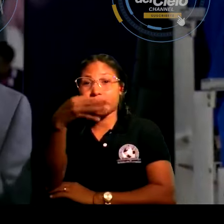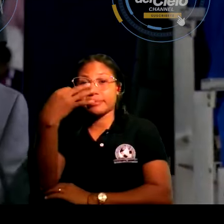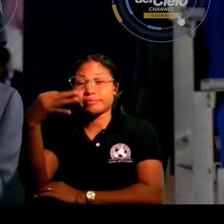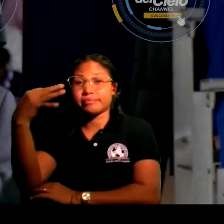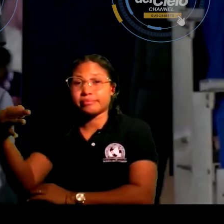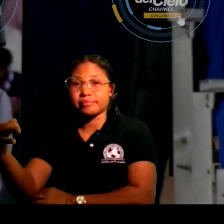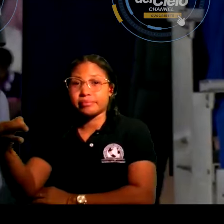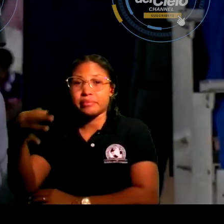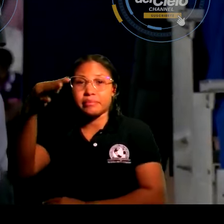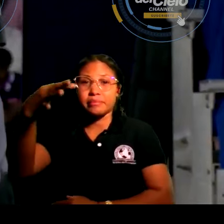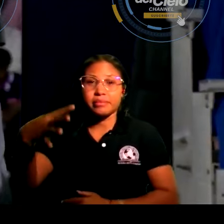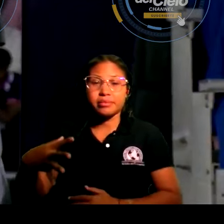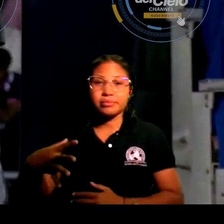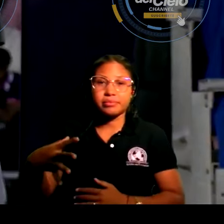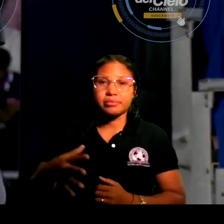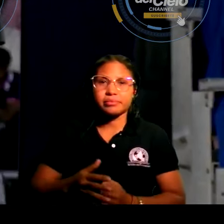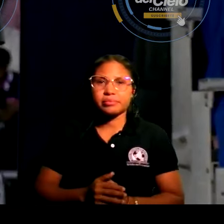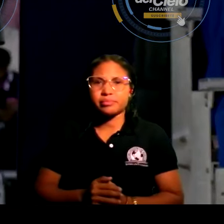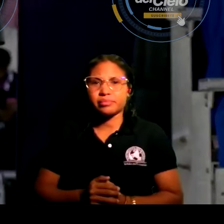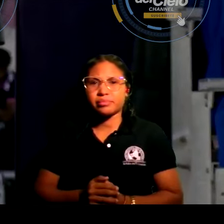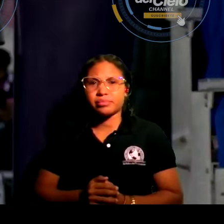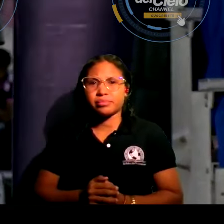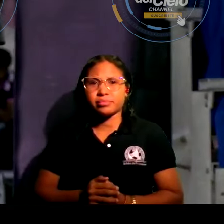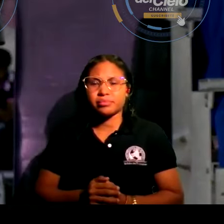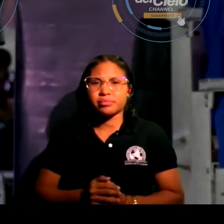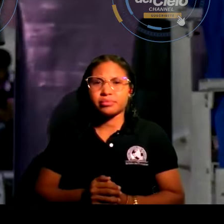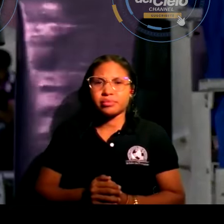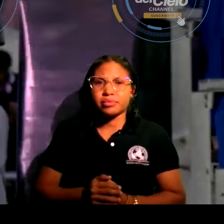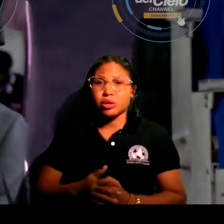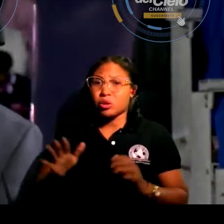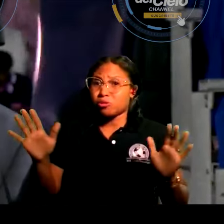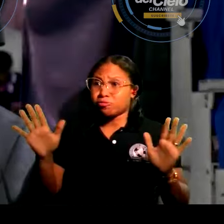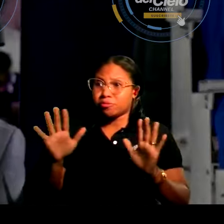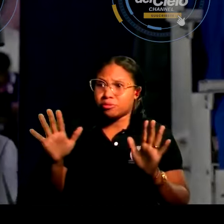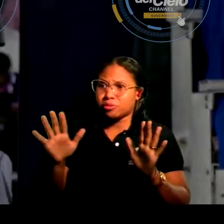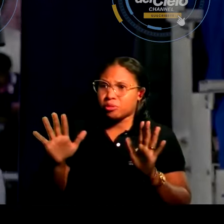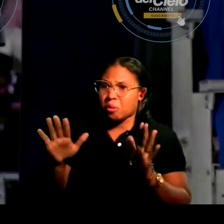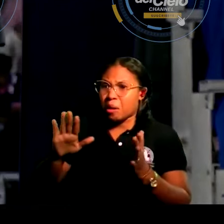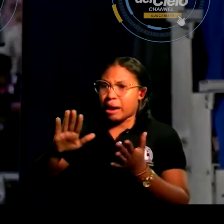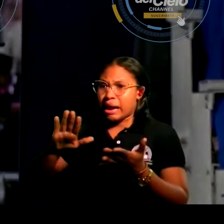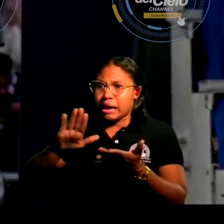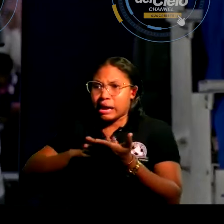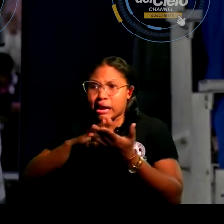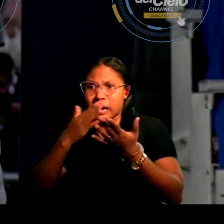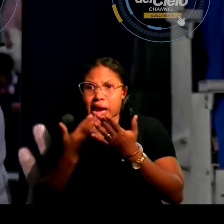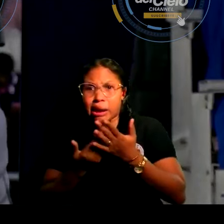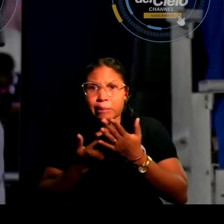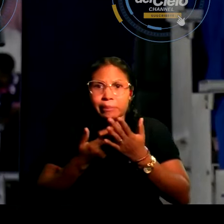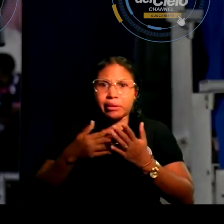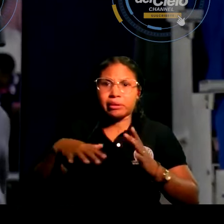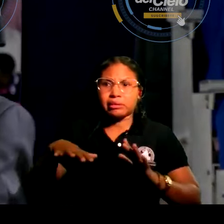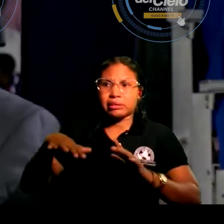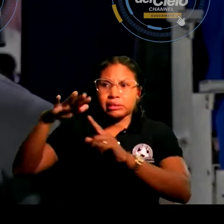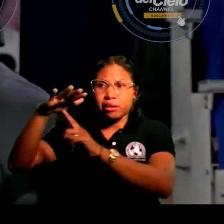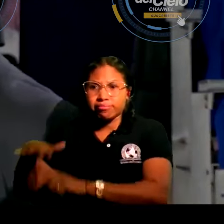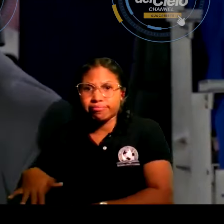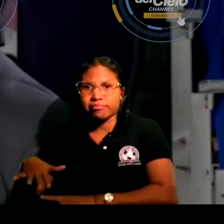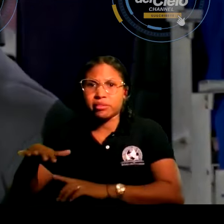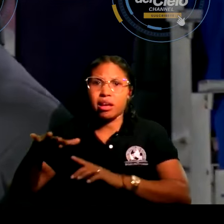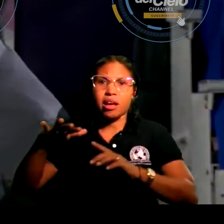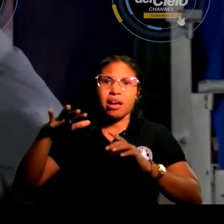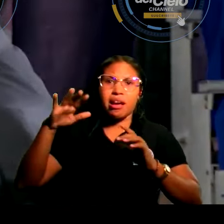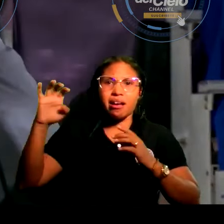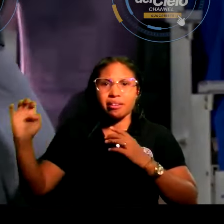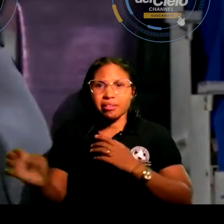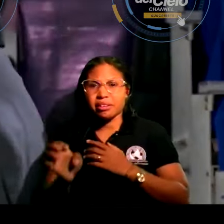pastor. No le mezcles nada al evangelio. No le rebajes calidad pensando en las